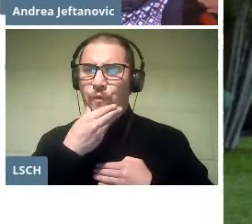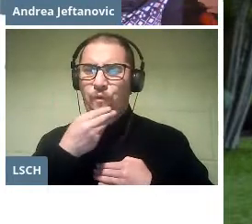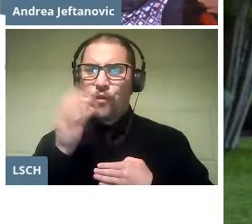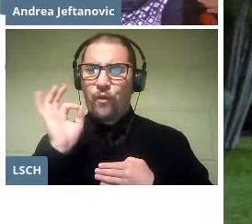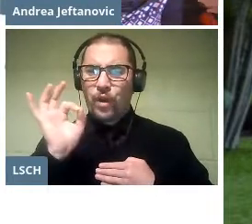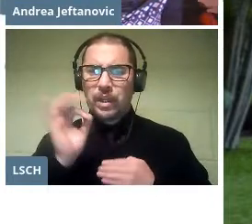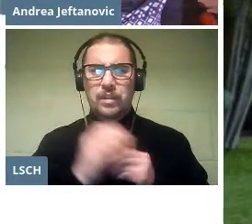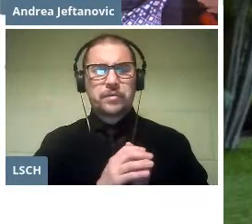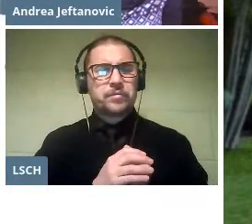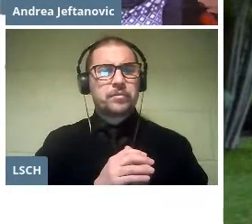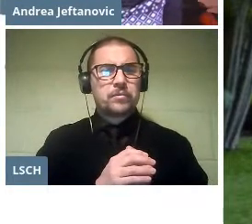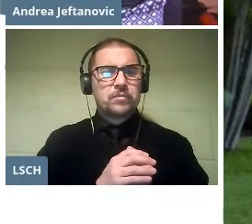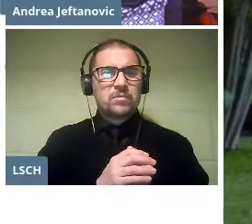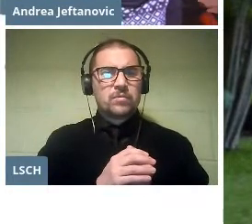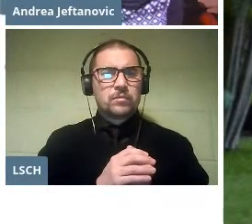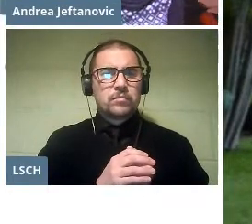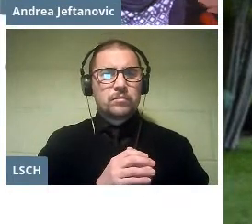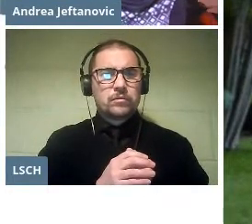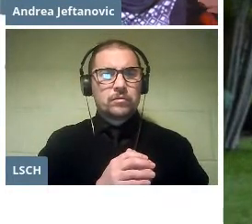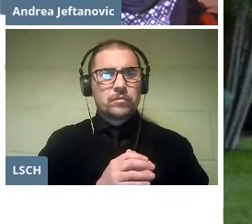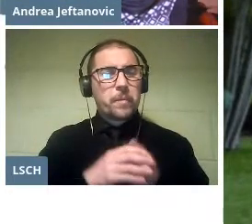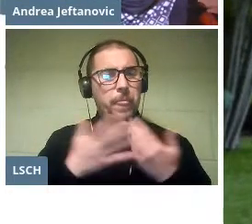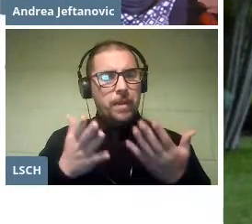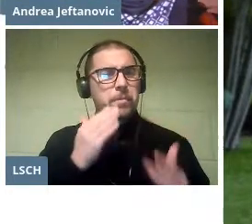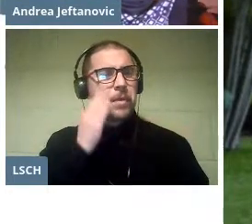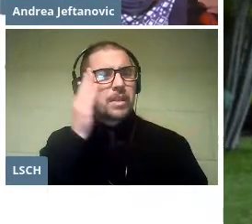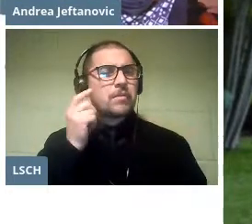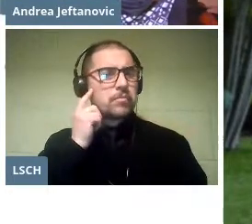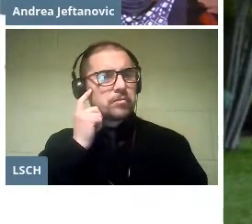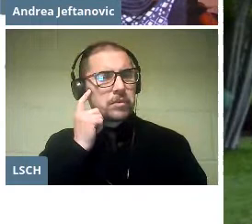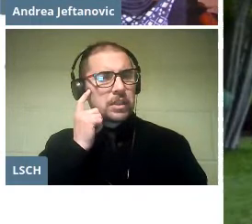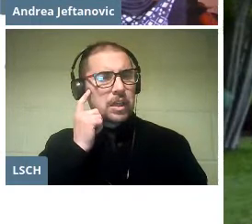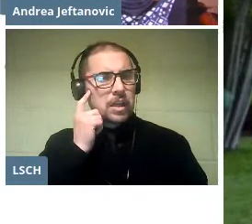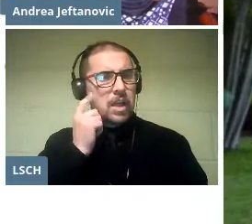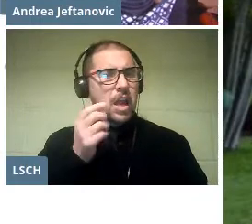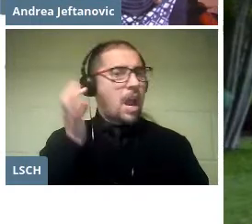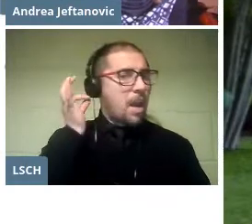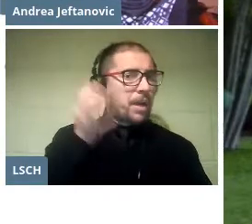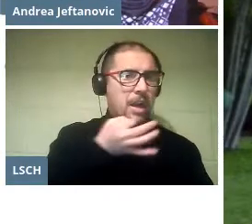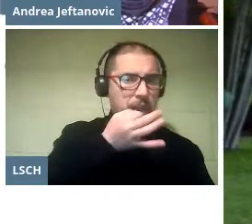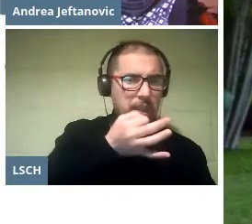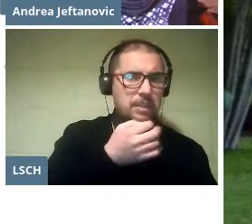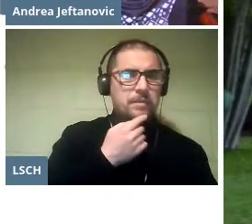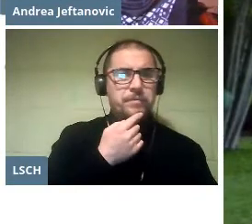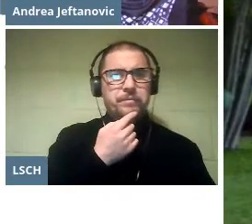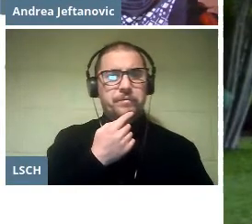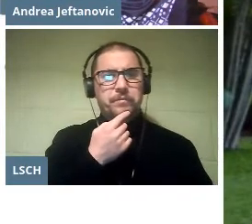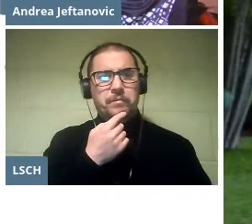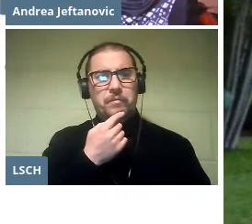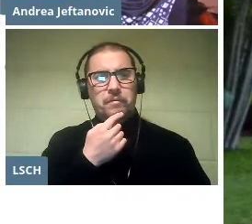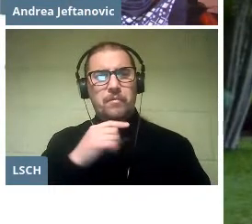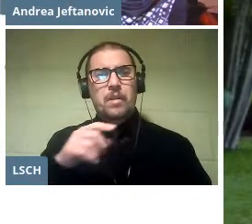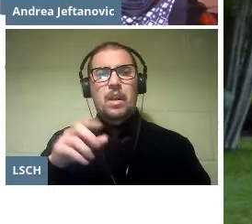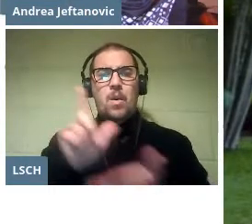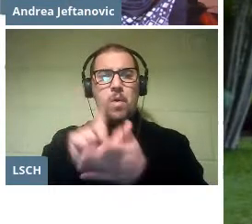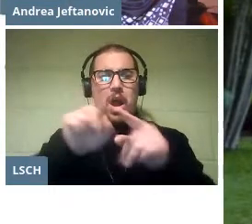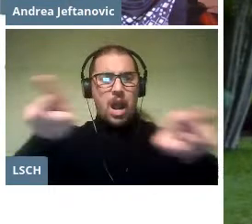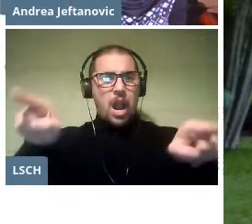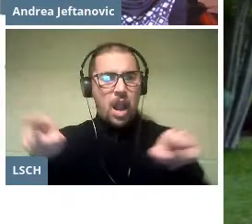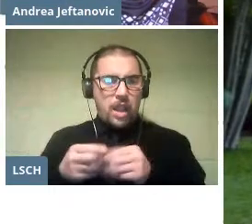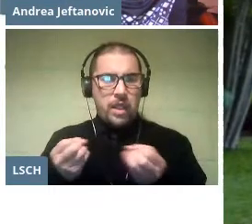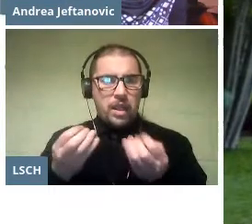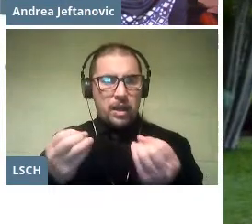los senderos. Y empieza a decir, la moral del jardín era otra.